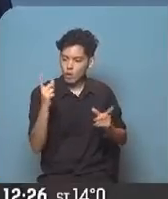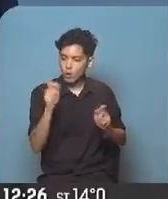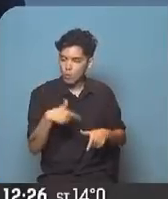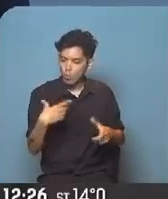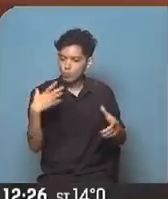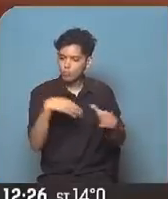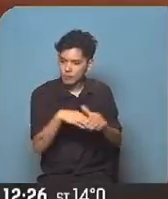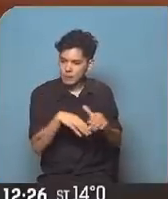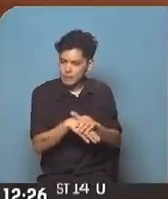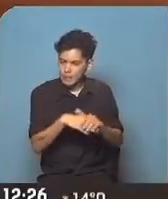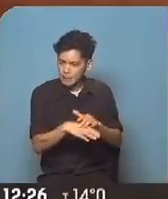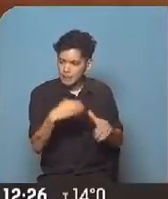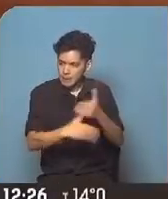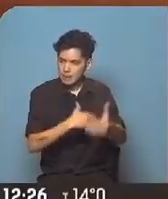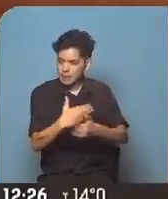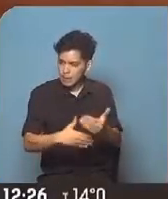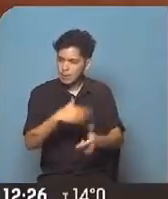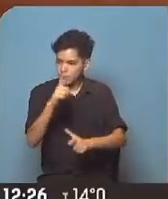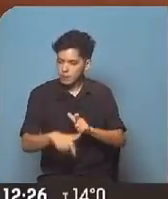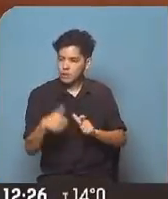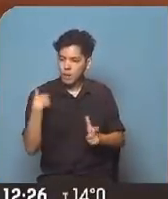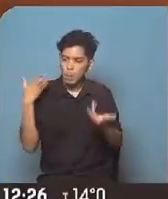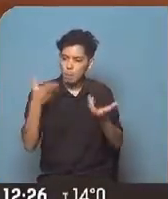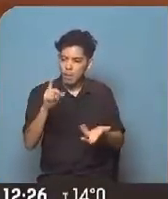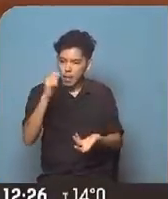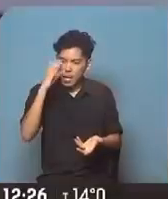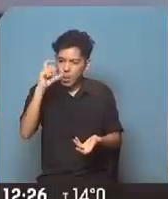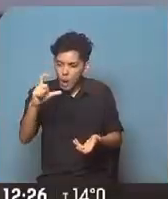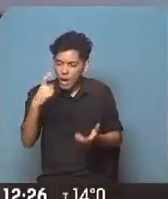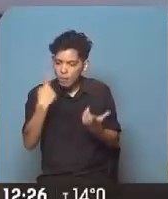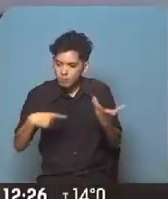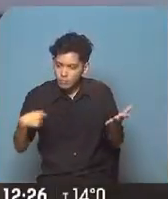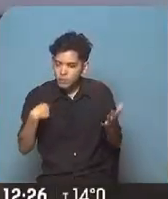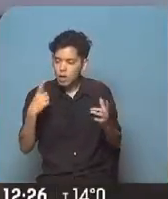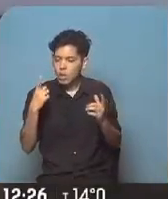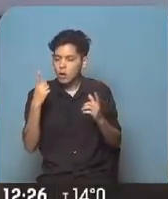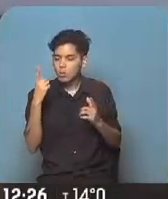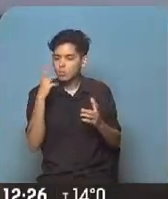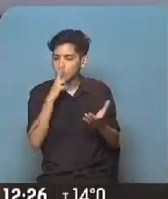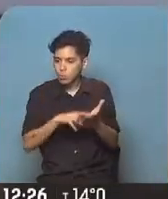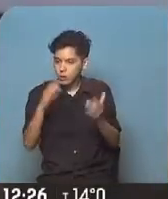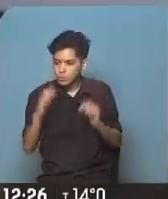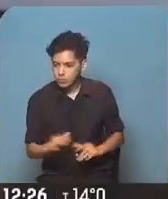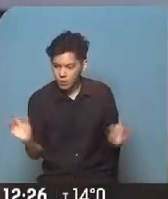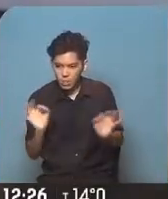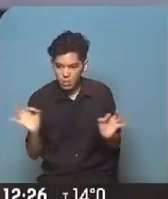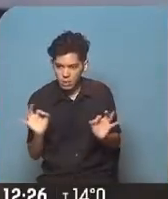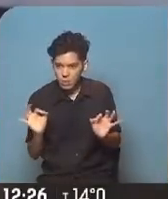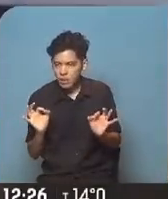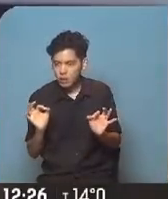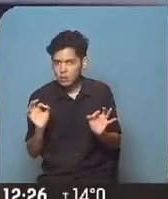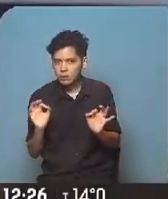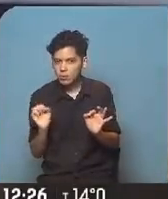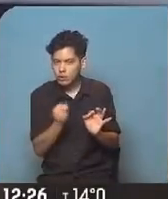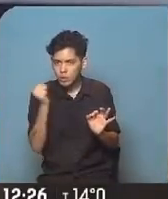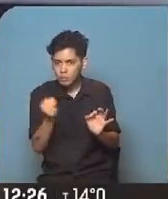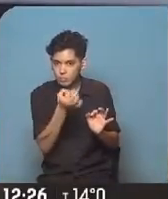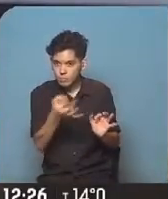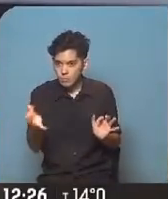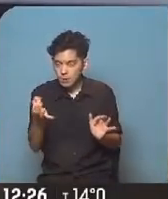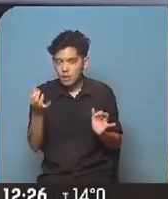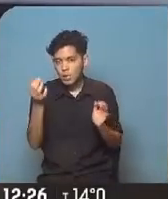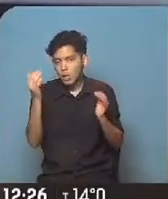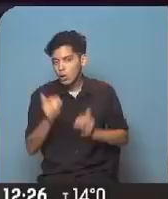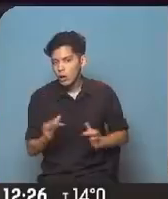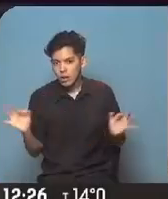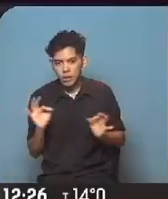que a su vez licita LEVAX y demás, las tasas no van a bajar por el momento, no va a ser una baja significativa. Las tasas no van a bajar,